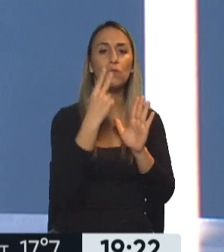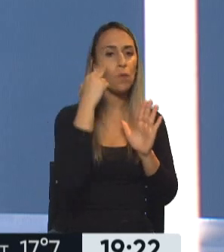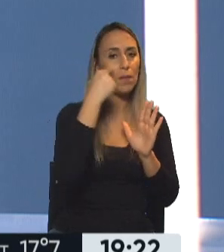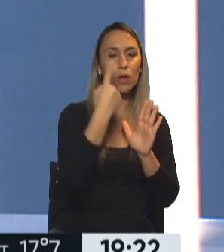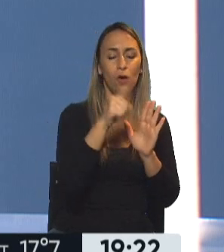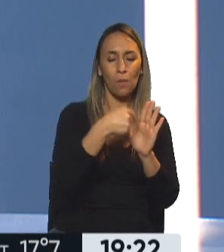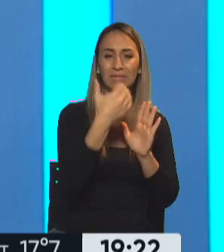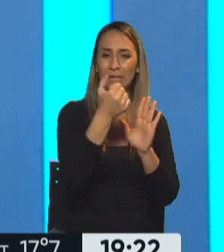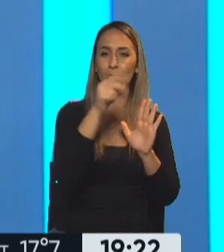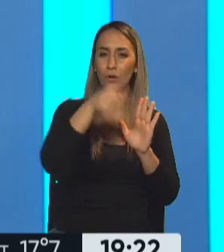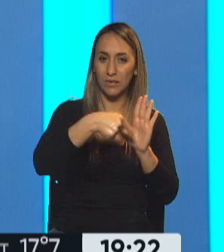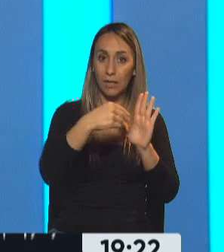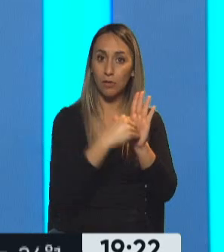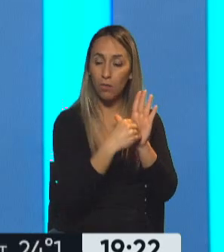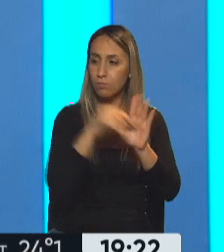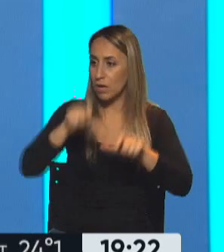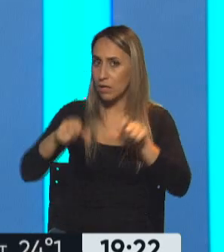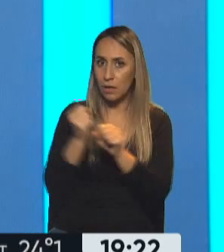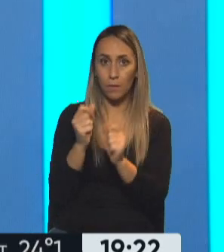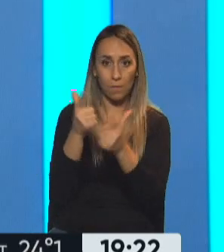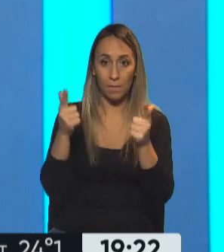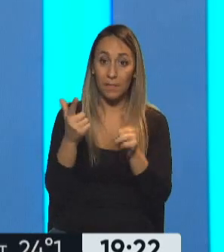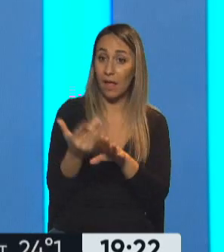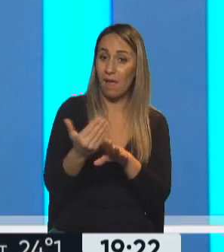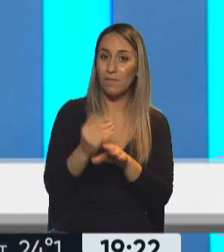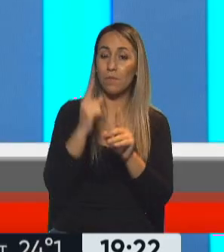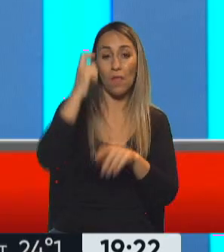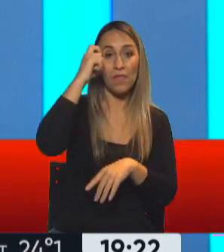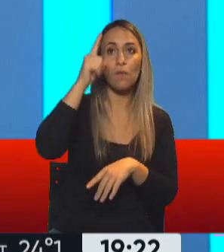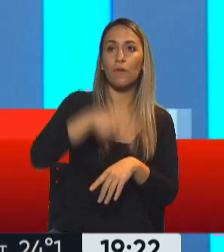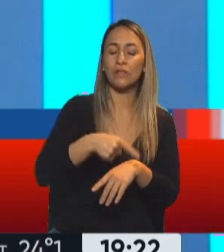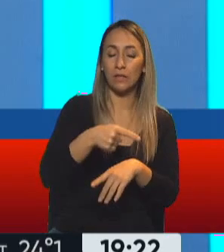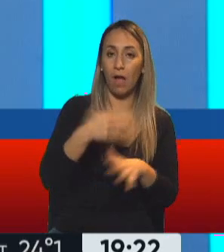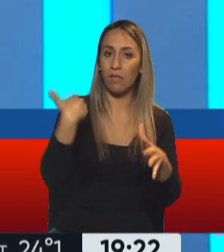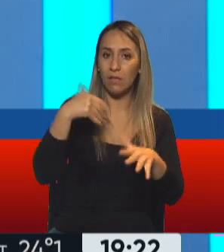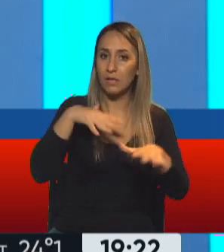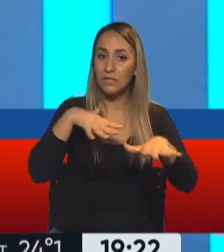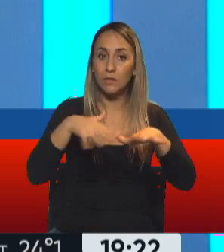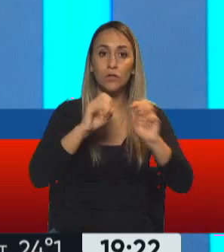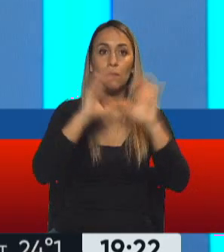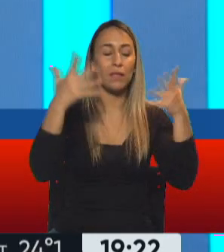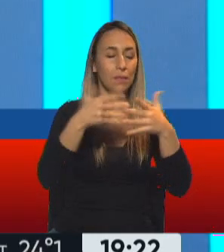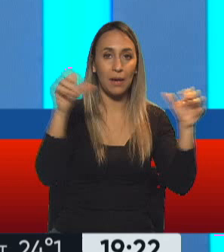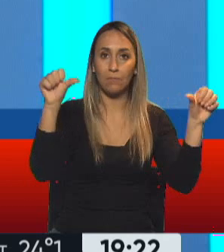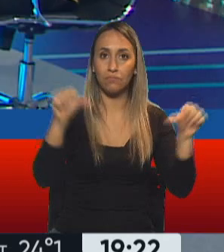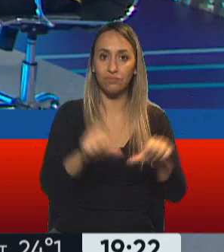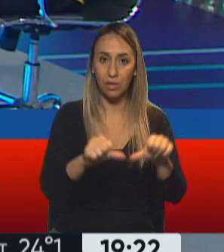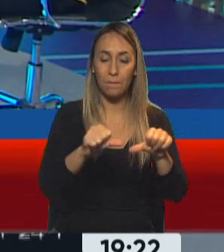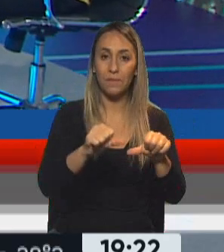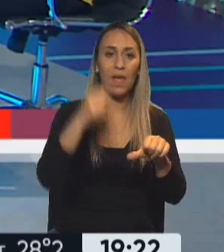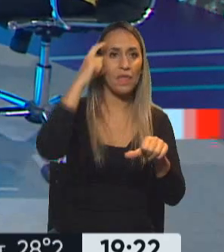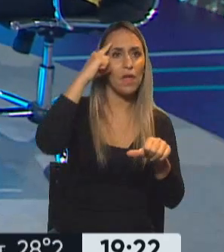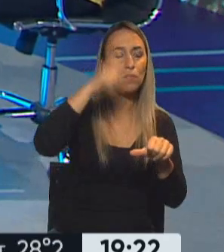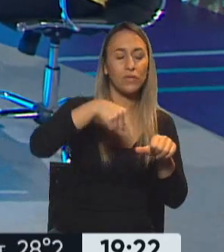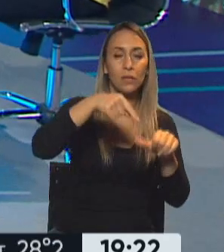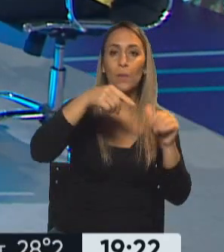el número. ¿Cómo estás, Feli? Bueno, y habíamos superado un poco ese 10%, ¿no es cierto? Sí. En el peor momento de la pandemia. Estamos ahora hablando de qué es lo